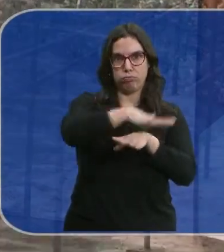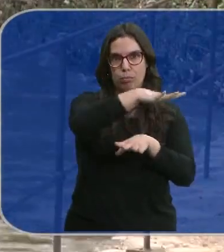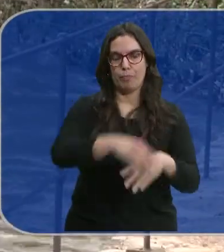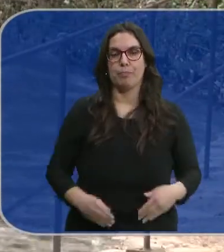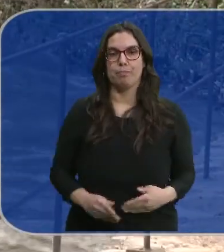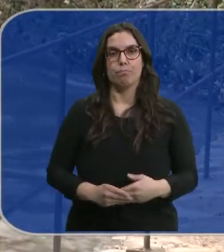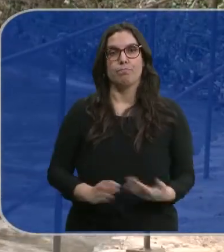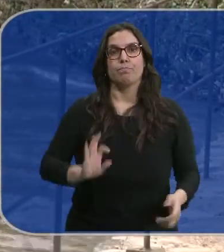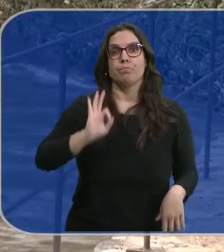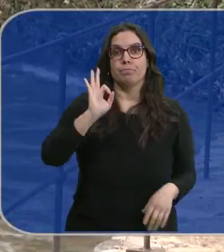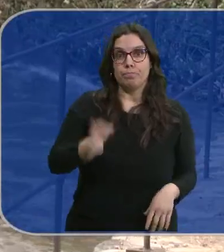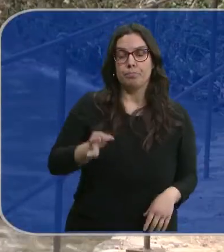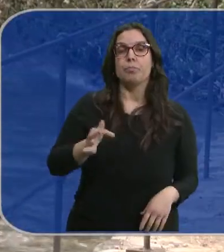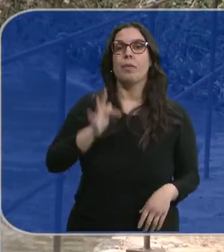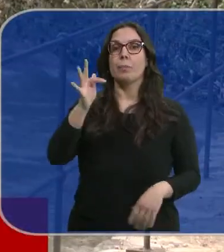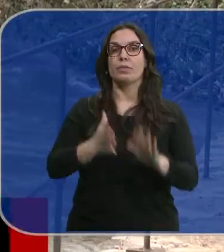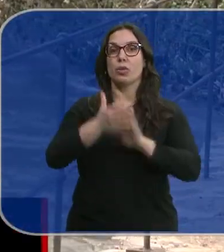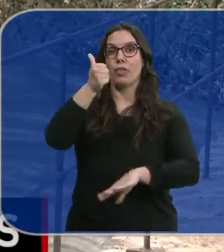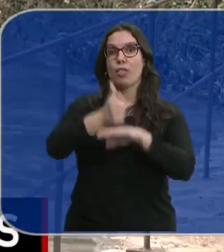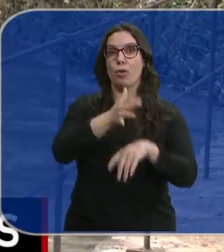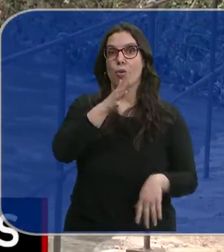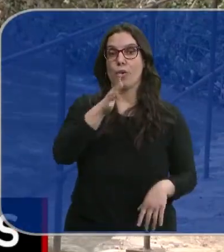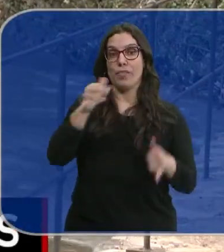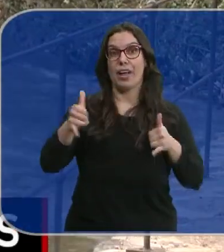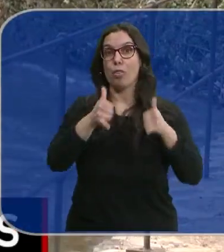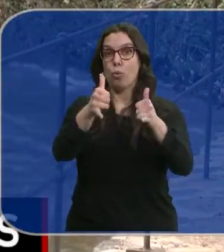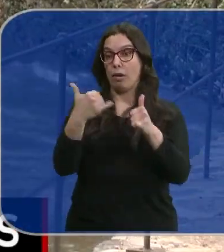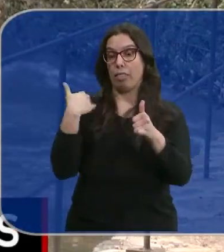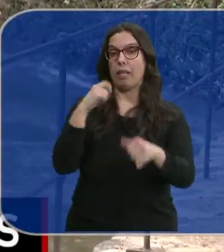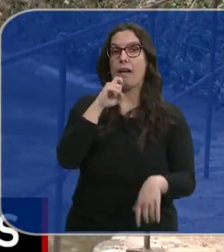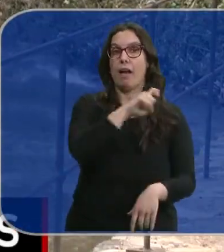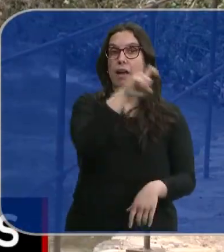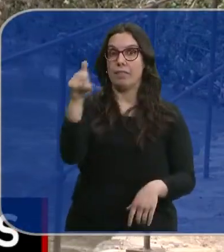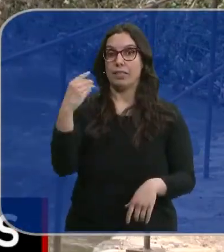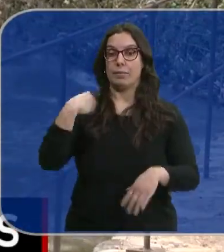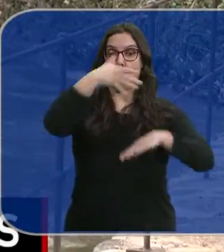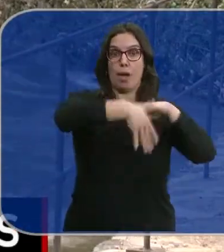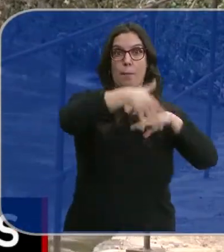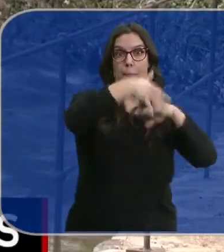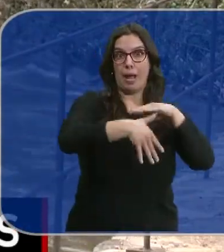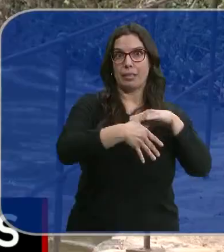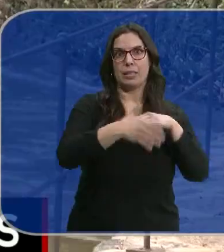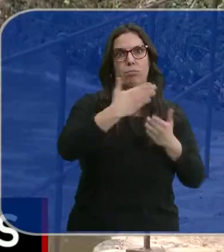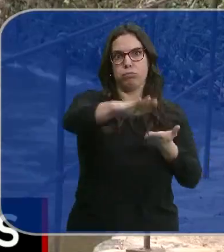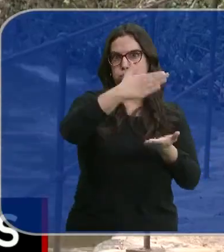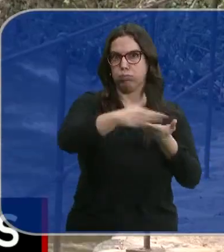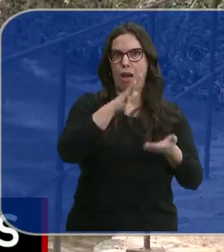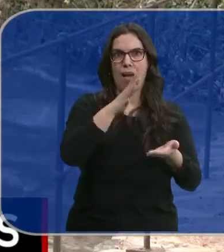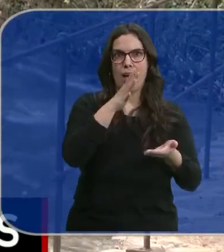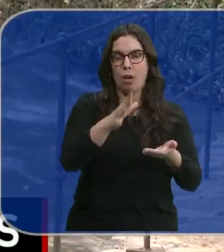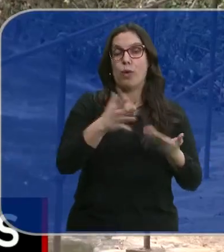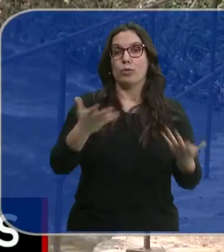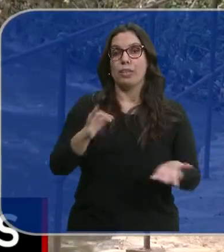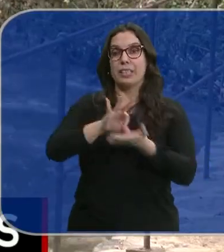Sí, así es. Además, la Confederación Hidrográfica del Duero acaba de comunicar que va a proceder a soltar agua del embalse de Burgo-Millodo, por lo que